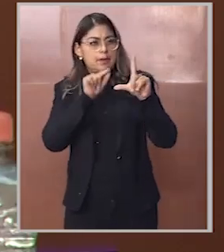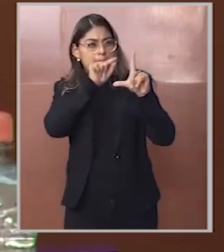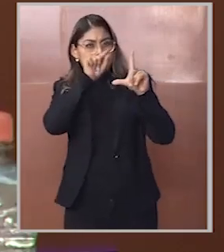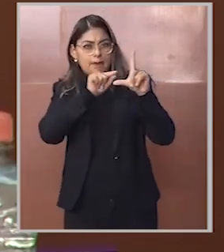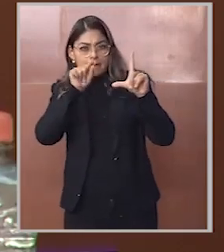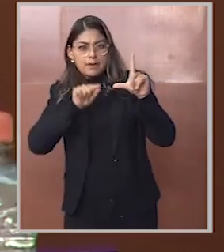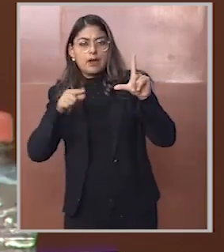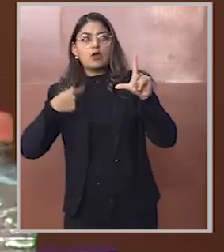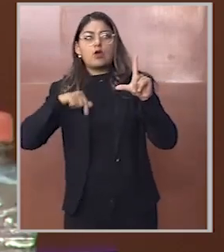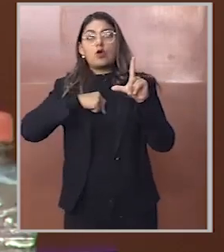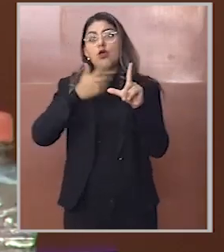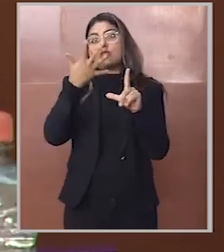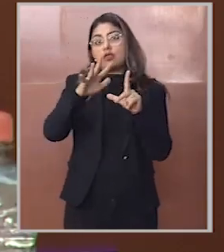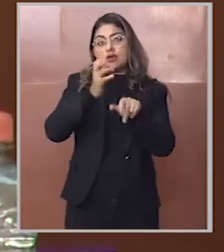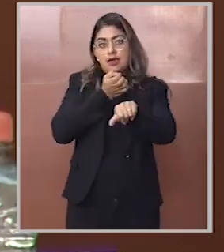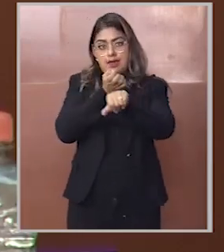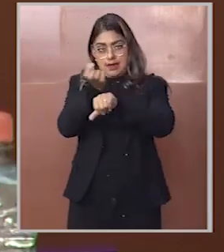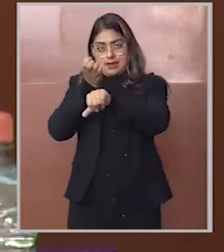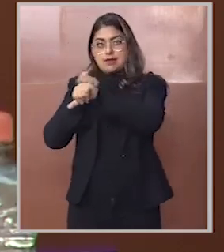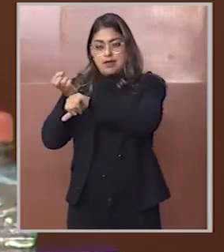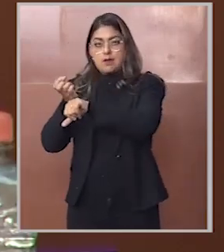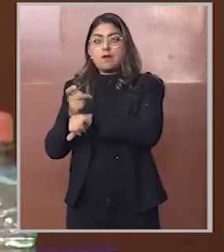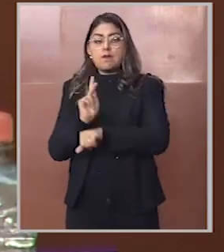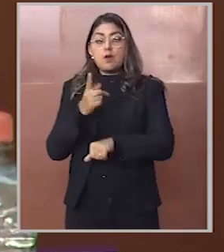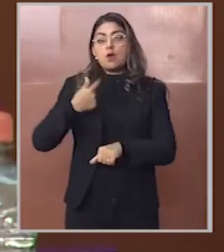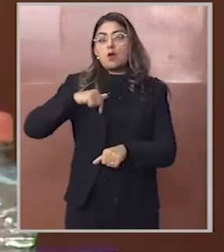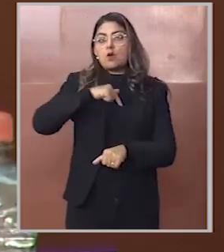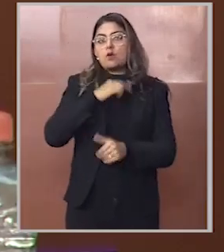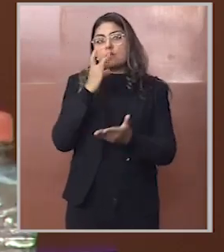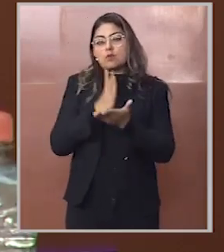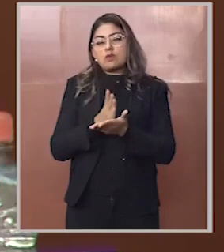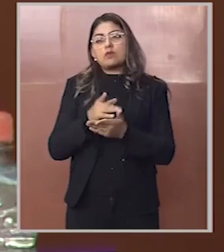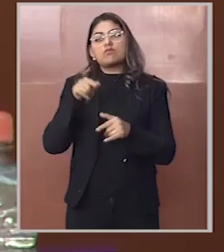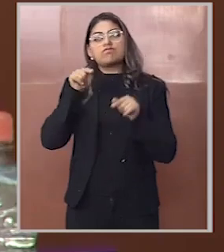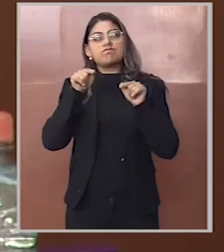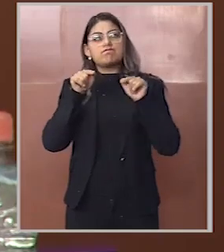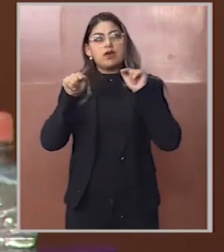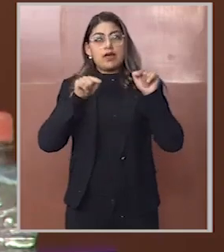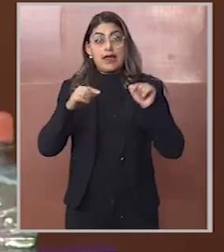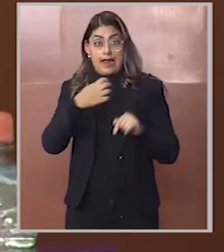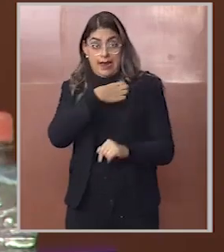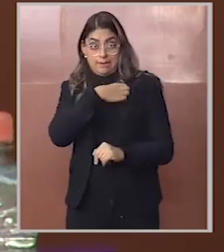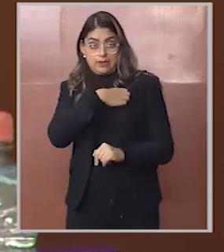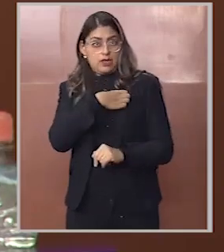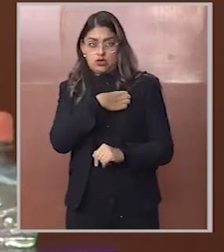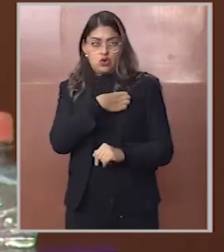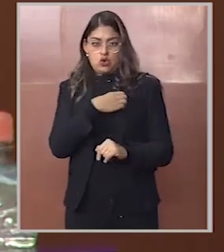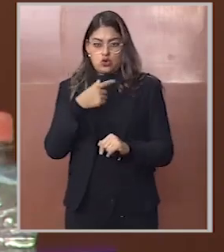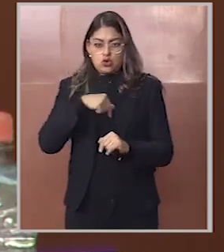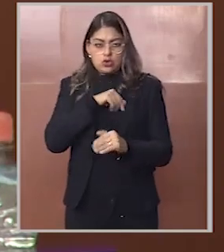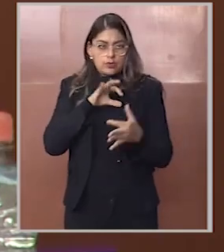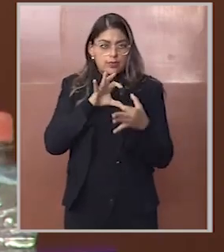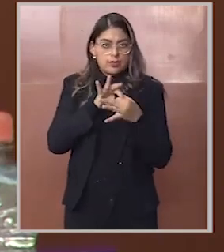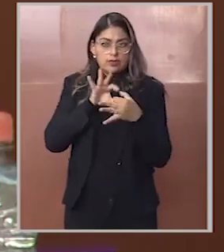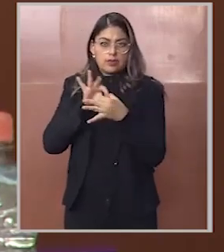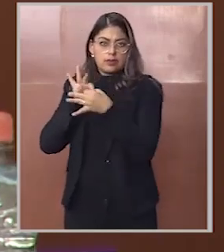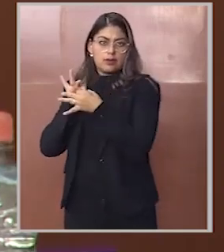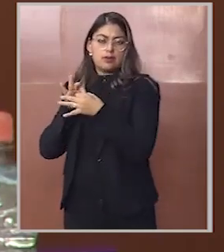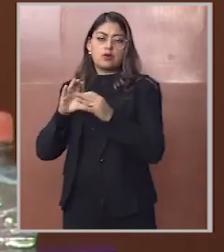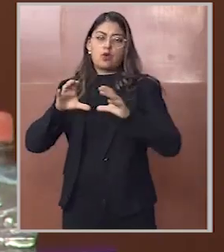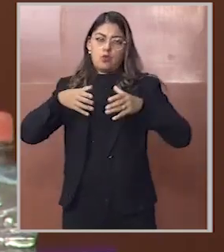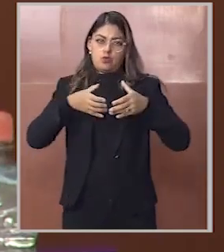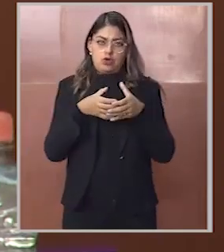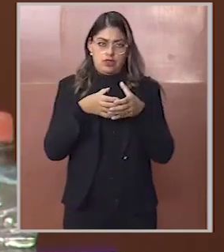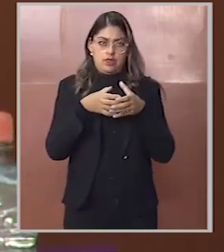república pero no estamos solamente en la en las capitales estamos en las comunidades también y muchas veces en las comunidades no